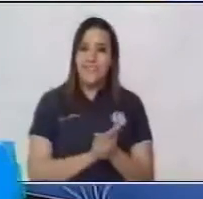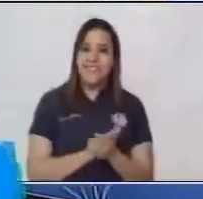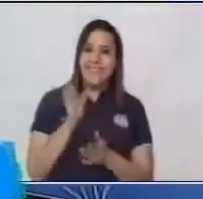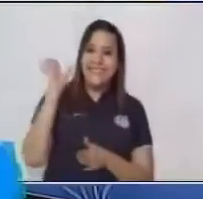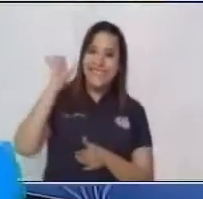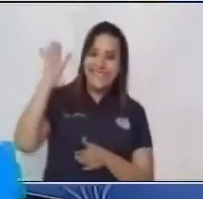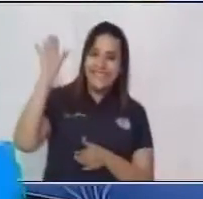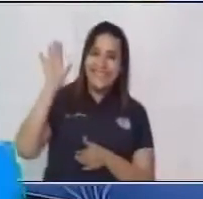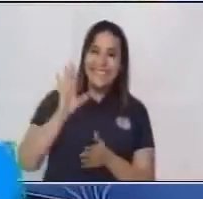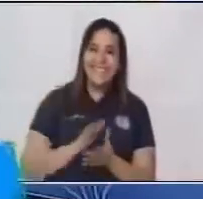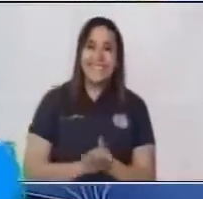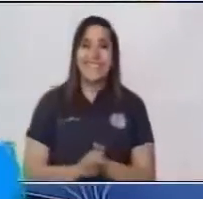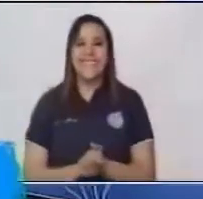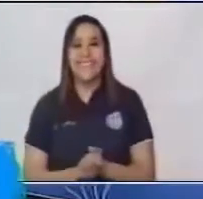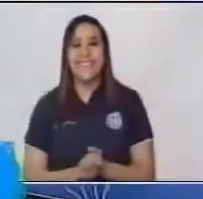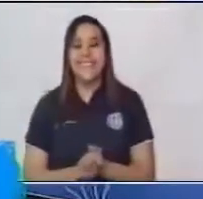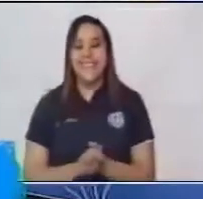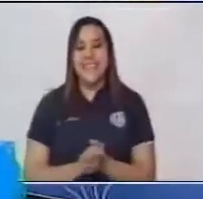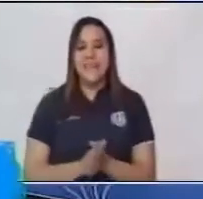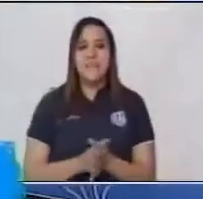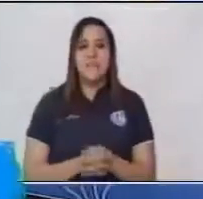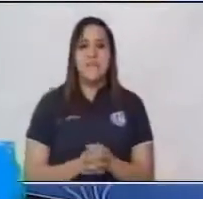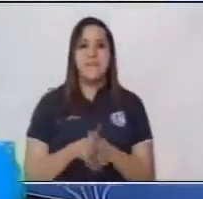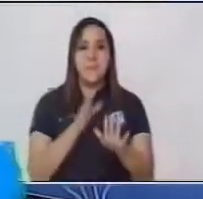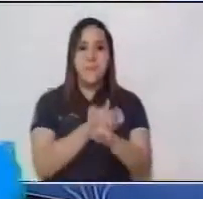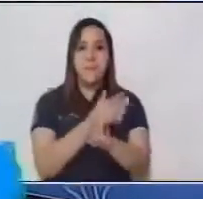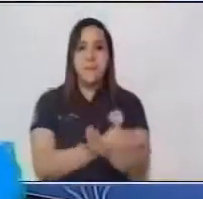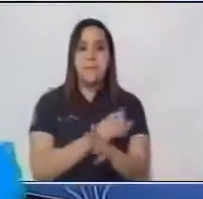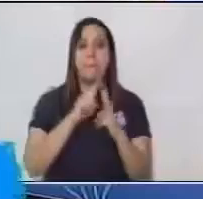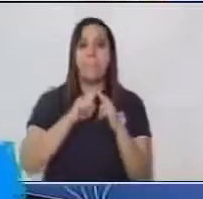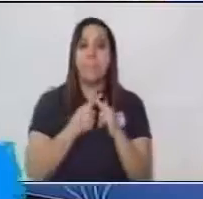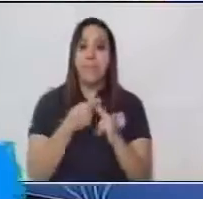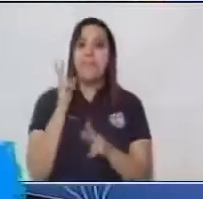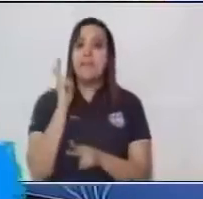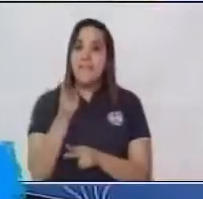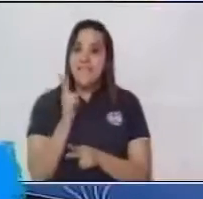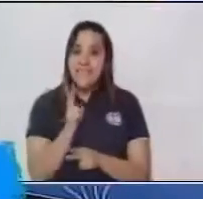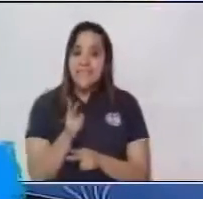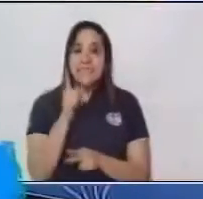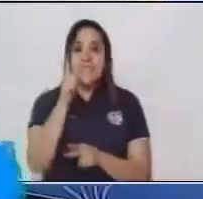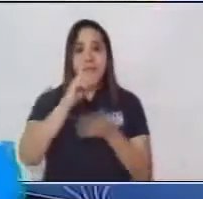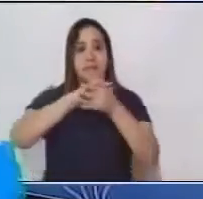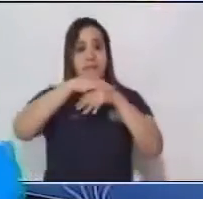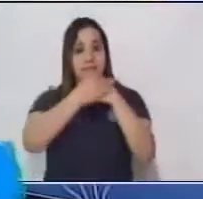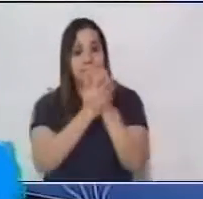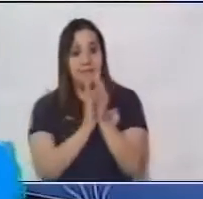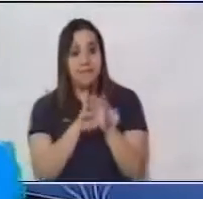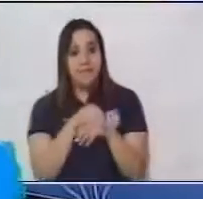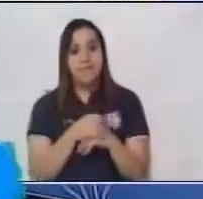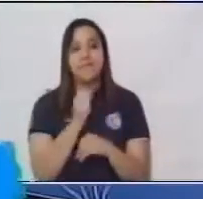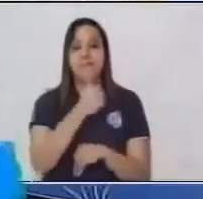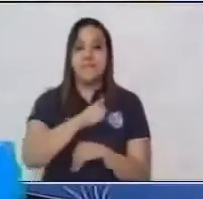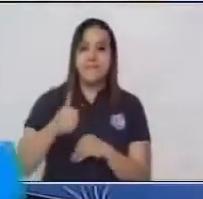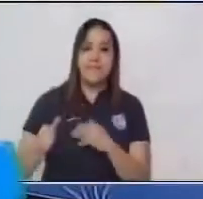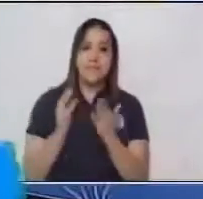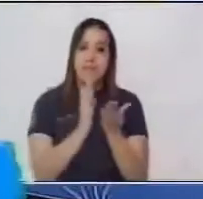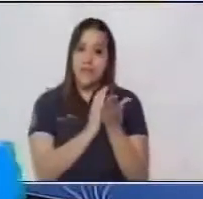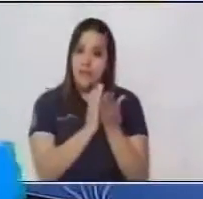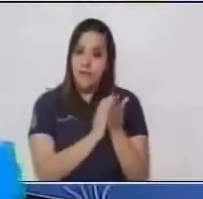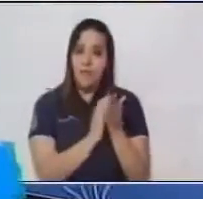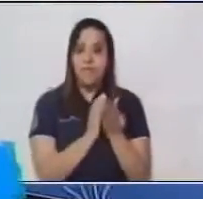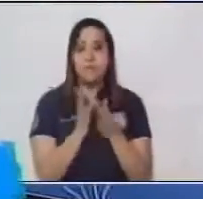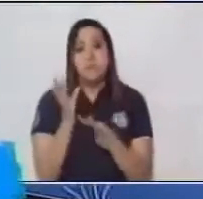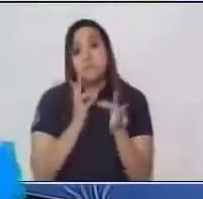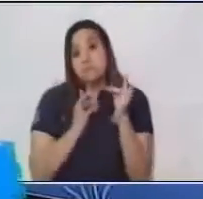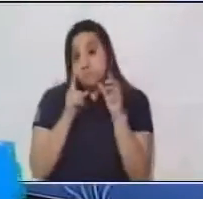Lourdes. Mucho gusto. Antes de empezar, te recomiendo que laves tus manos constantemente con agua y jabón.